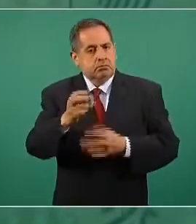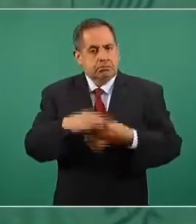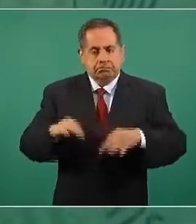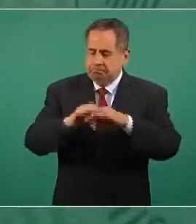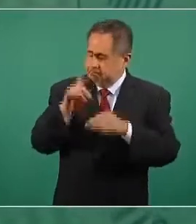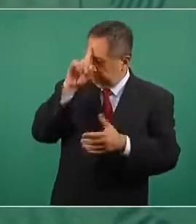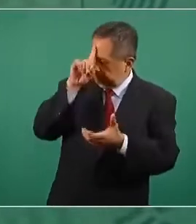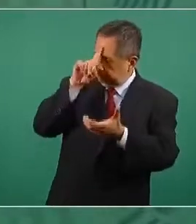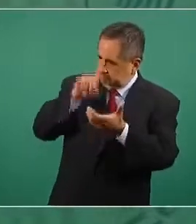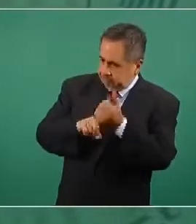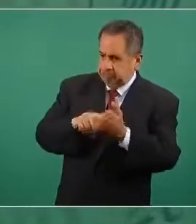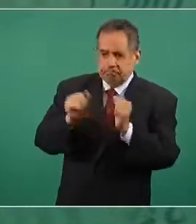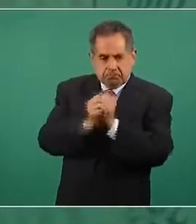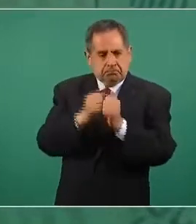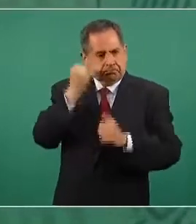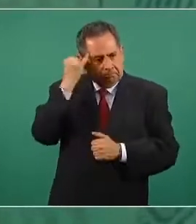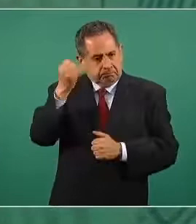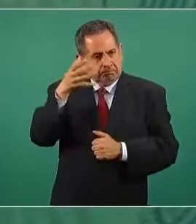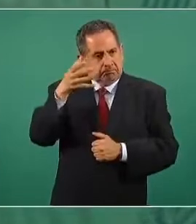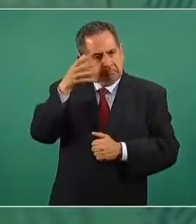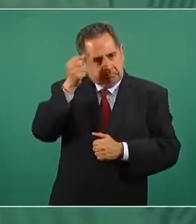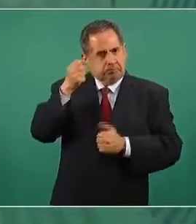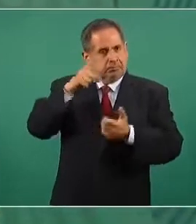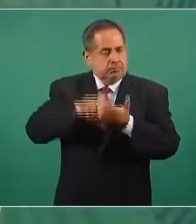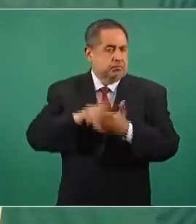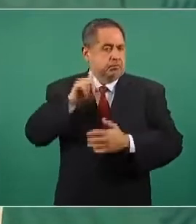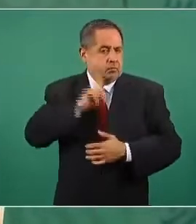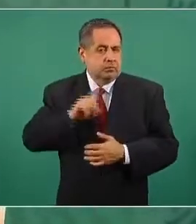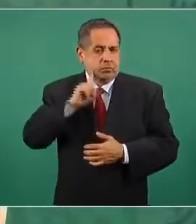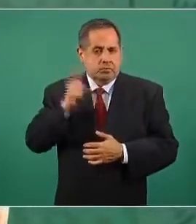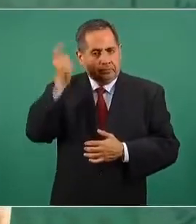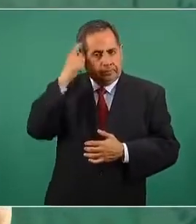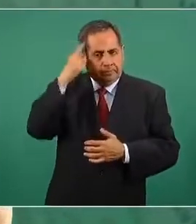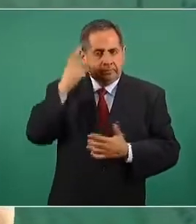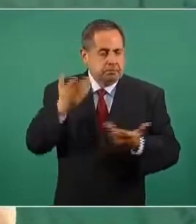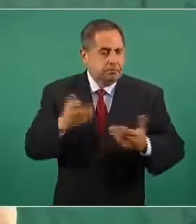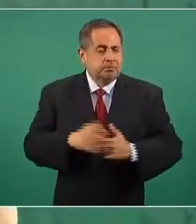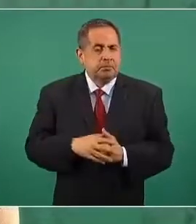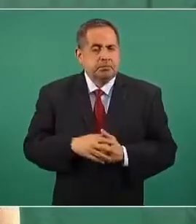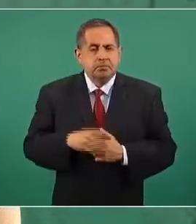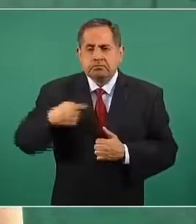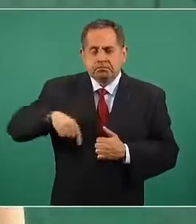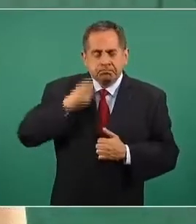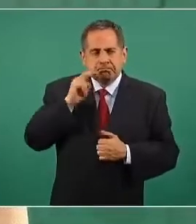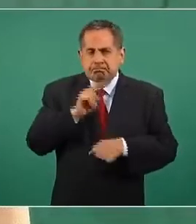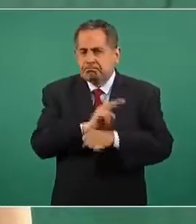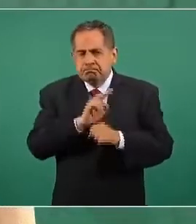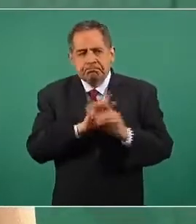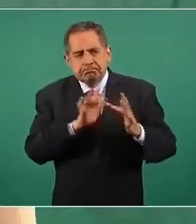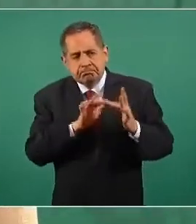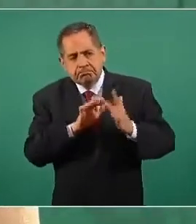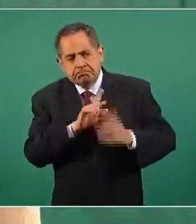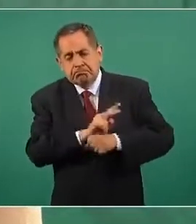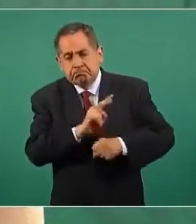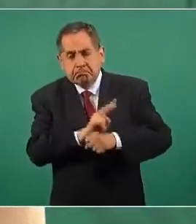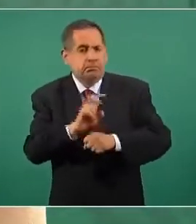diferente. Nosotros estamos insistiendo en el caso de Mariana, tenemos muy monitoreado el asunto, estamos coordinándonos con las